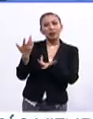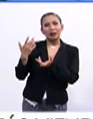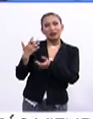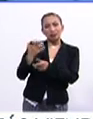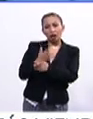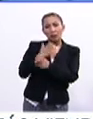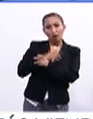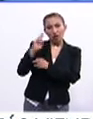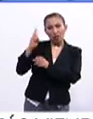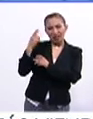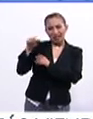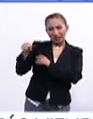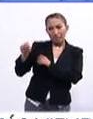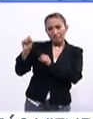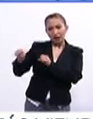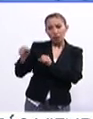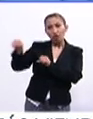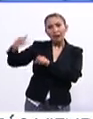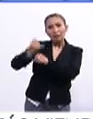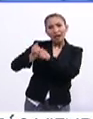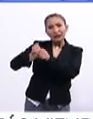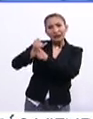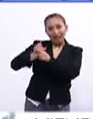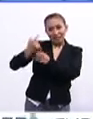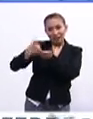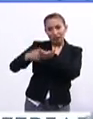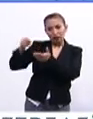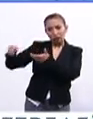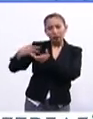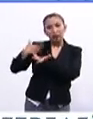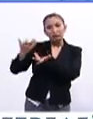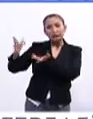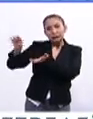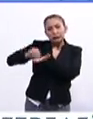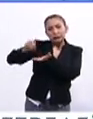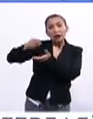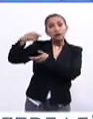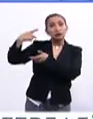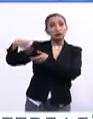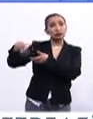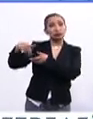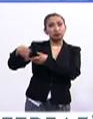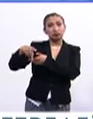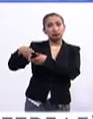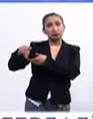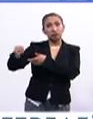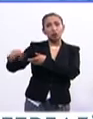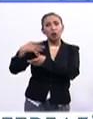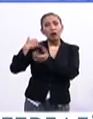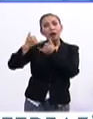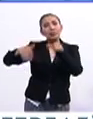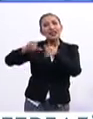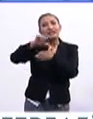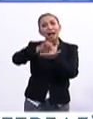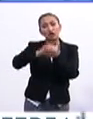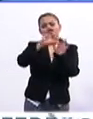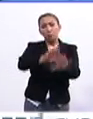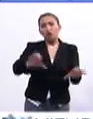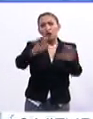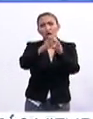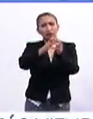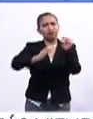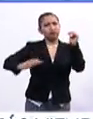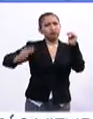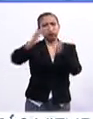compañeros universitarios, investigadores de la universidad, a partir también de la inauguración del Centro de